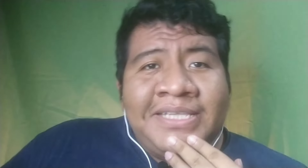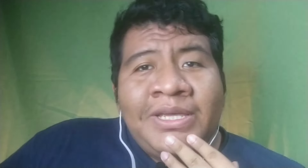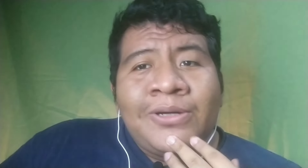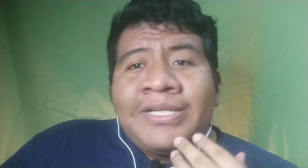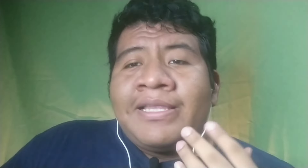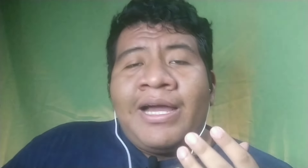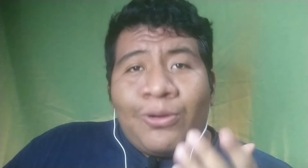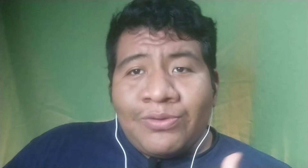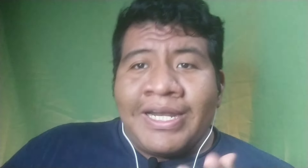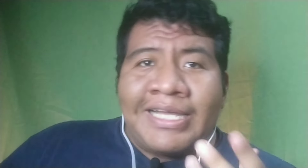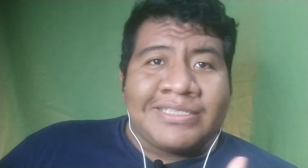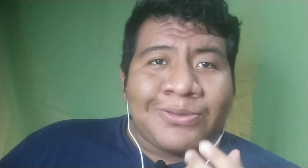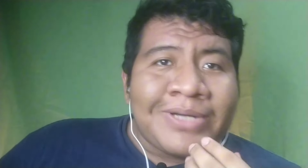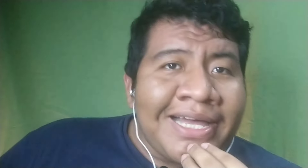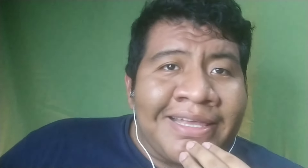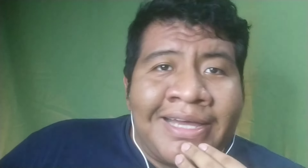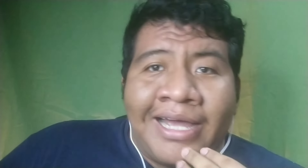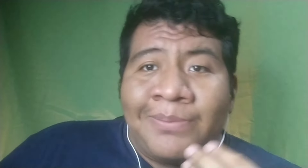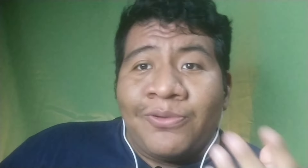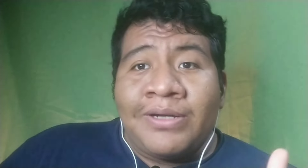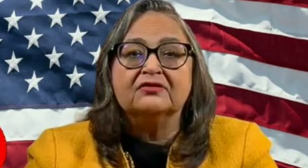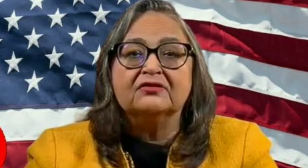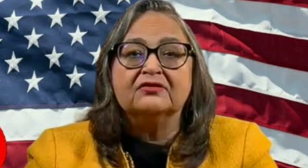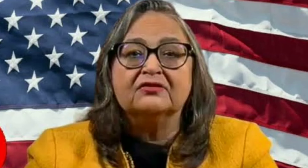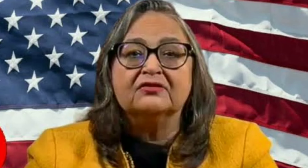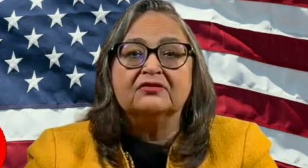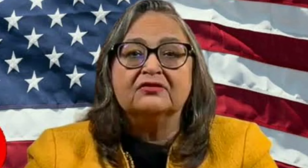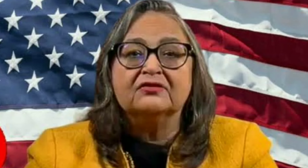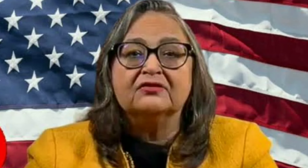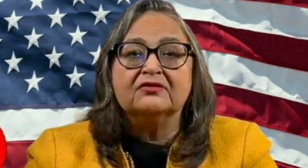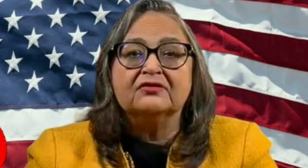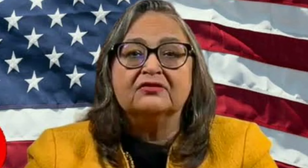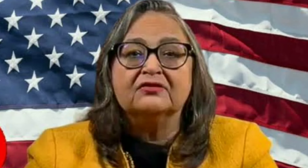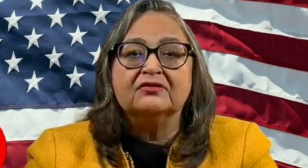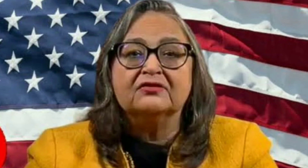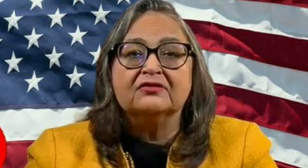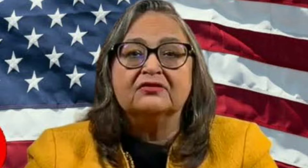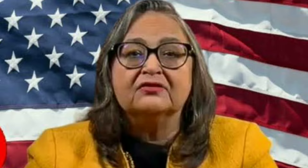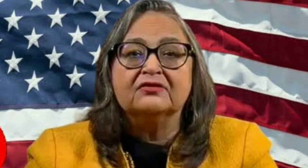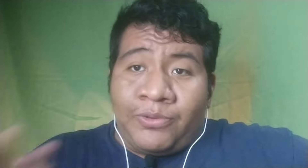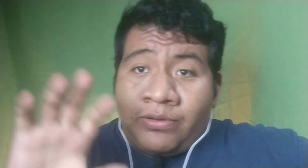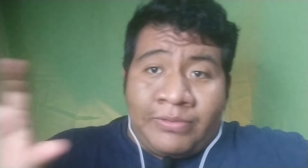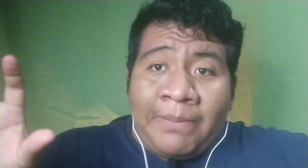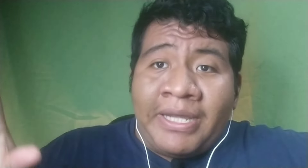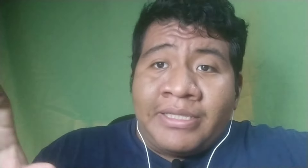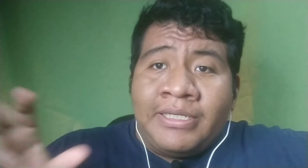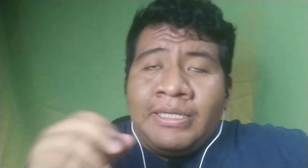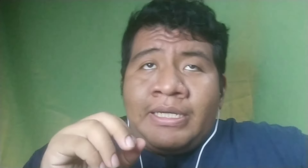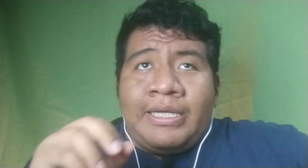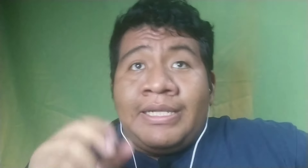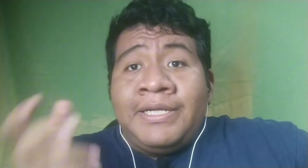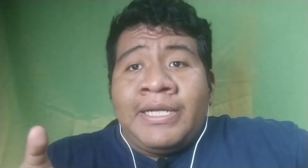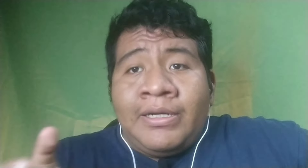El presidente de México le da otra estocada al Poder Judicial, a Norma Piña, y es que ahora, por una